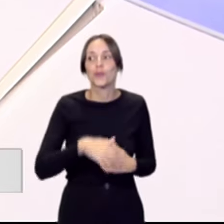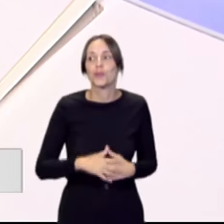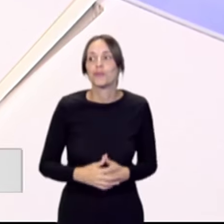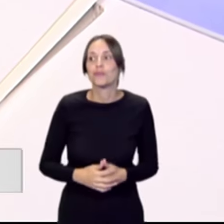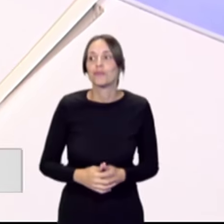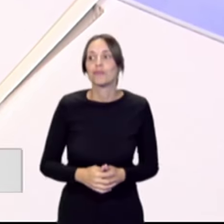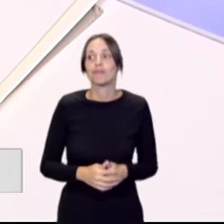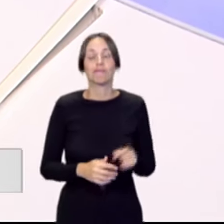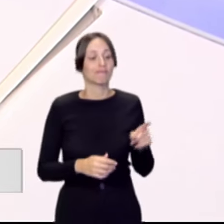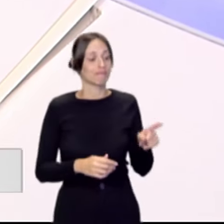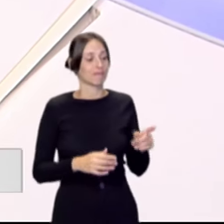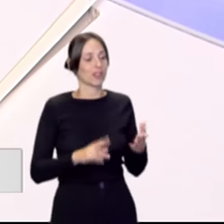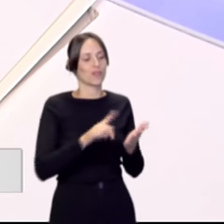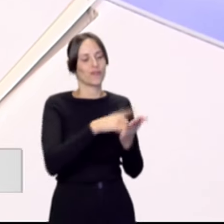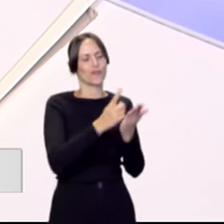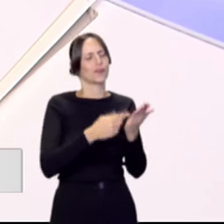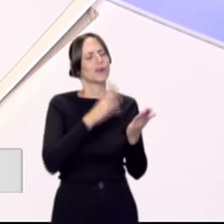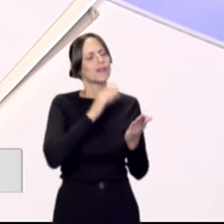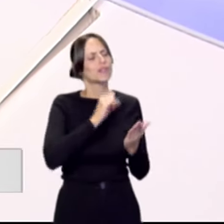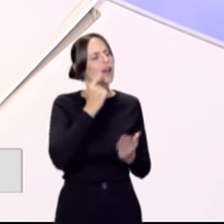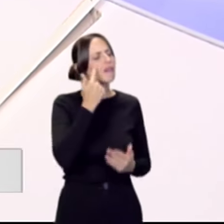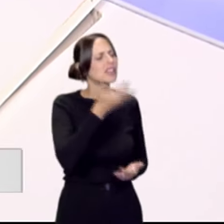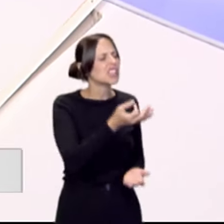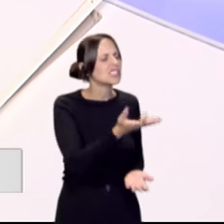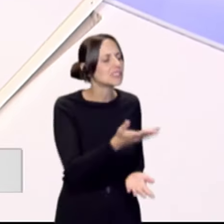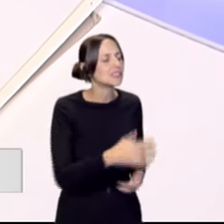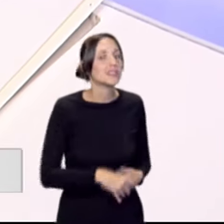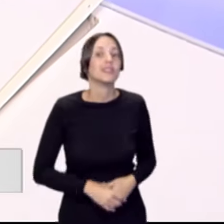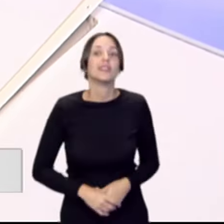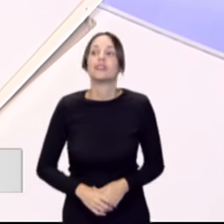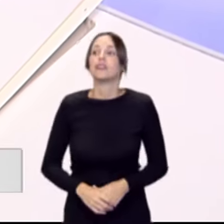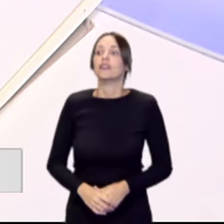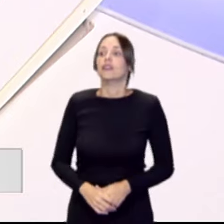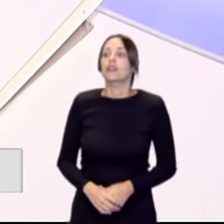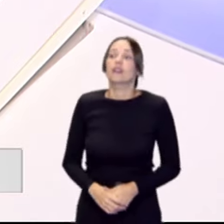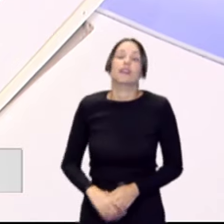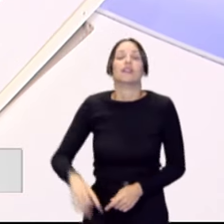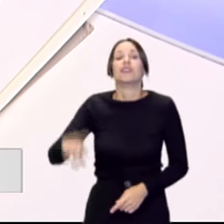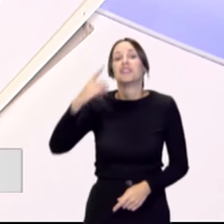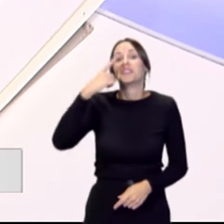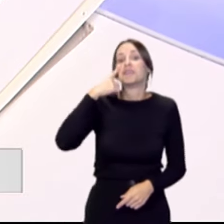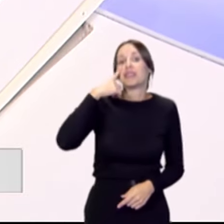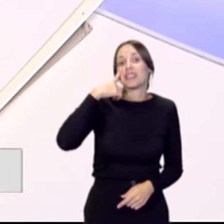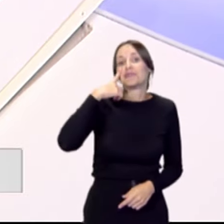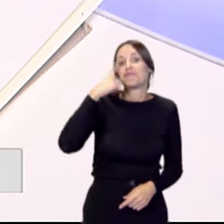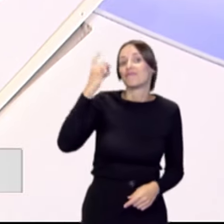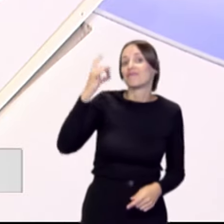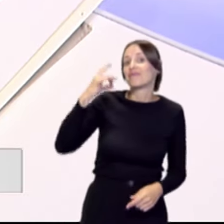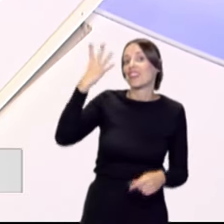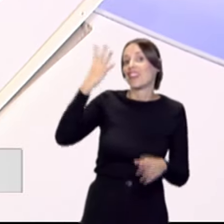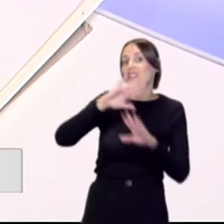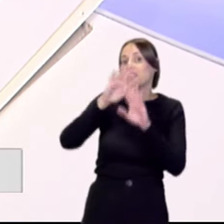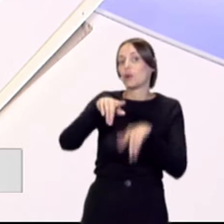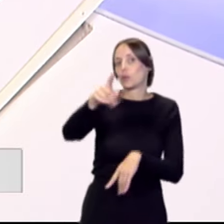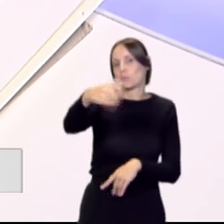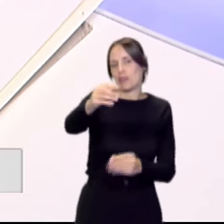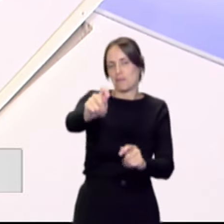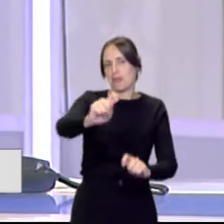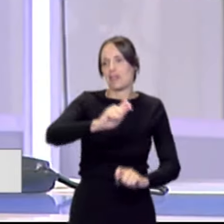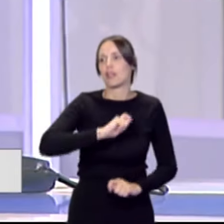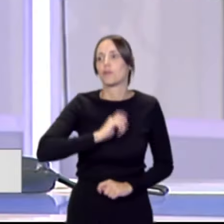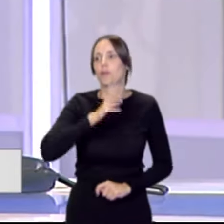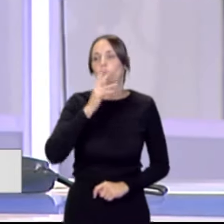ese maravilloso blog, a ver qué vemos. Mira, pues la idea al final me la han dado los contertulios y vosotros en la